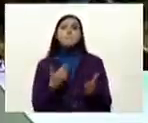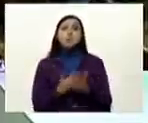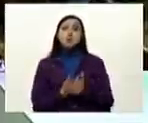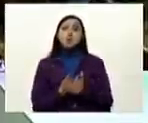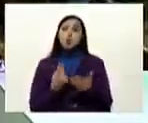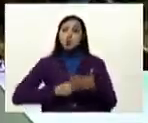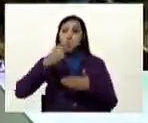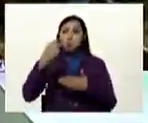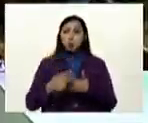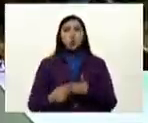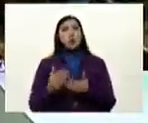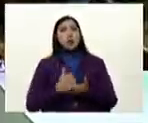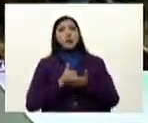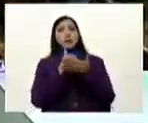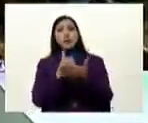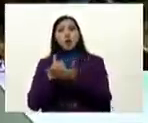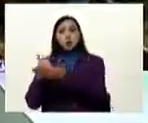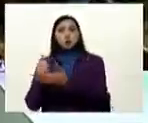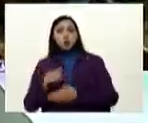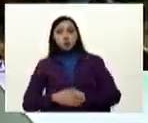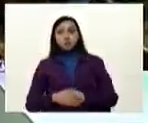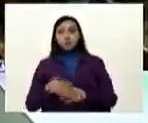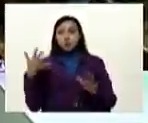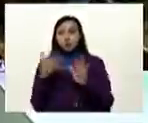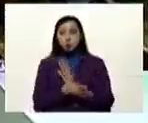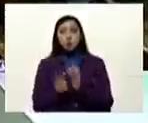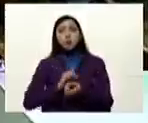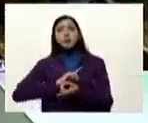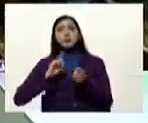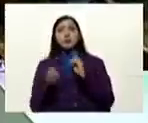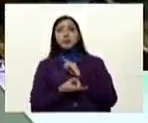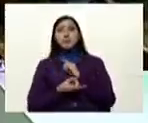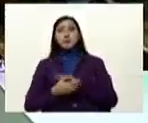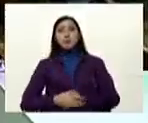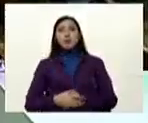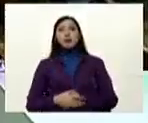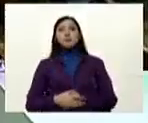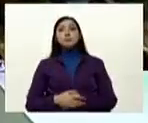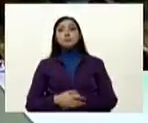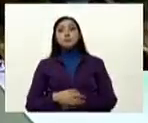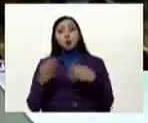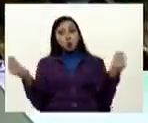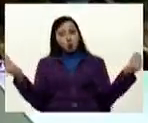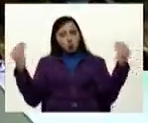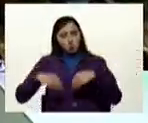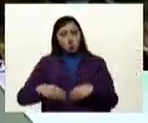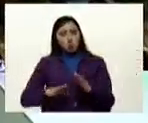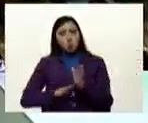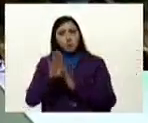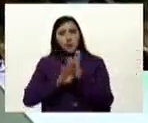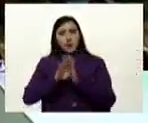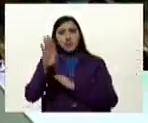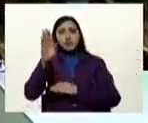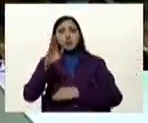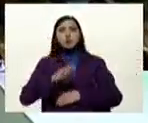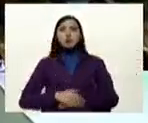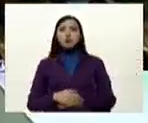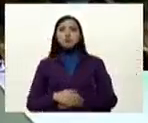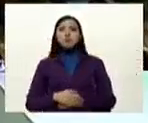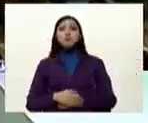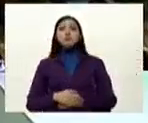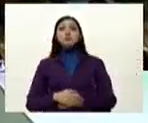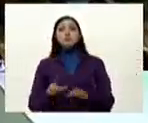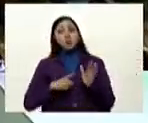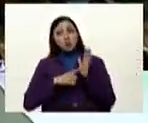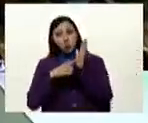de cooperación destinados a transformar consensos para el desarrollo y